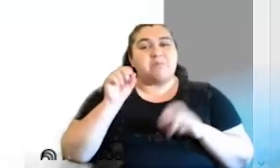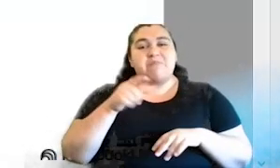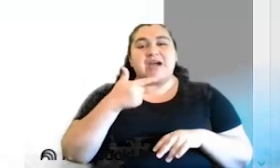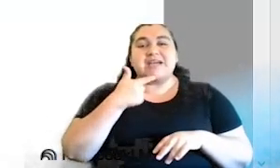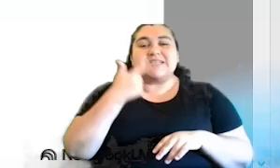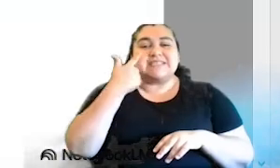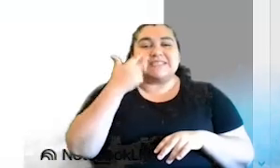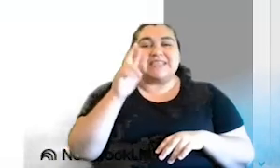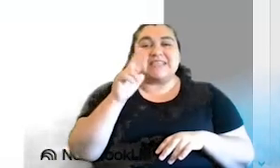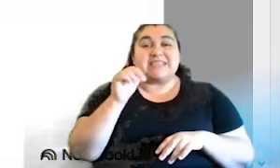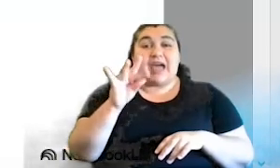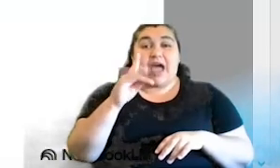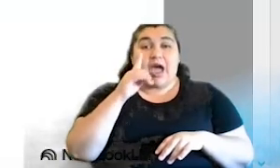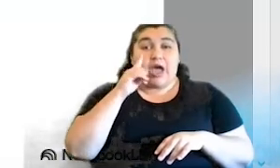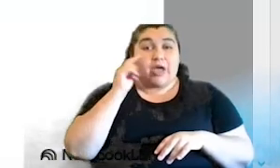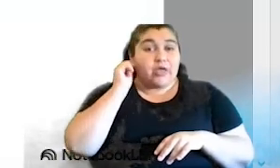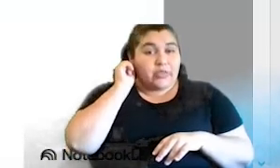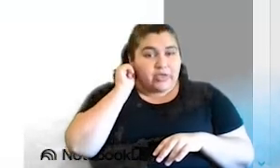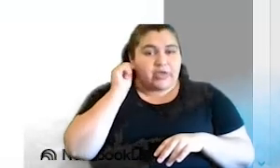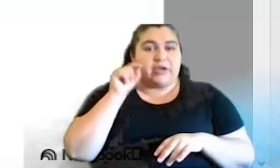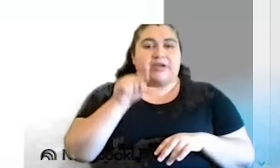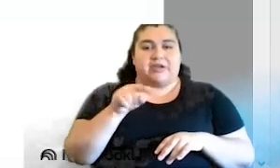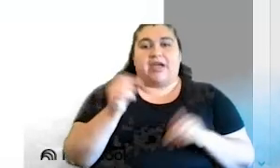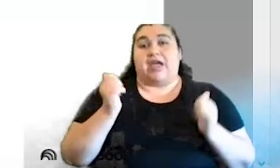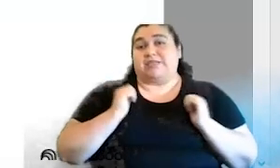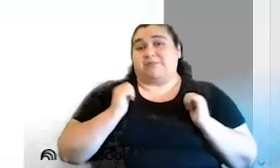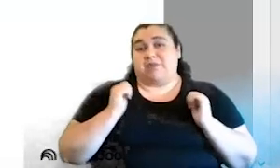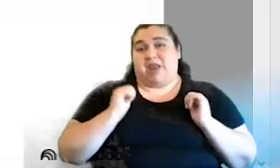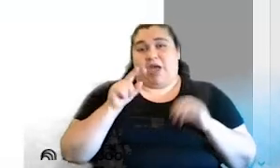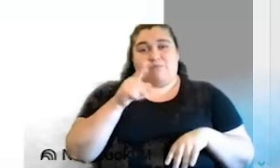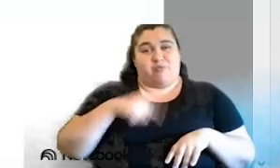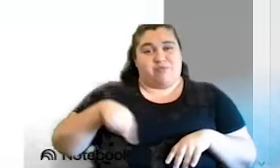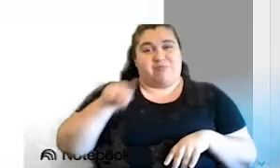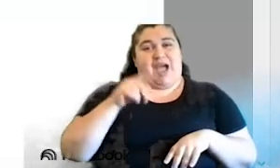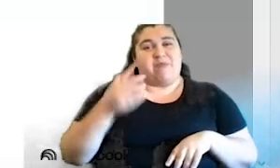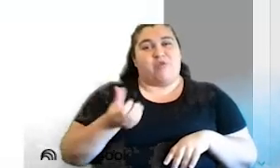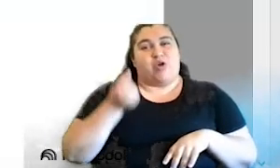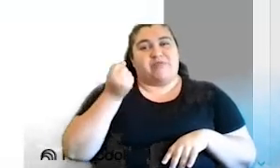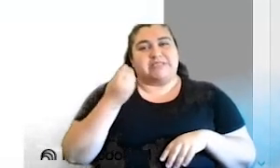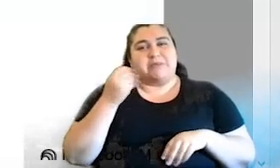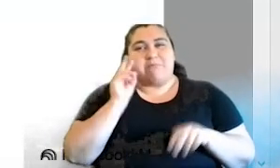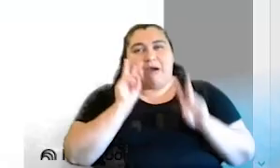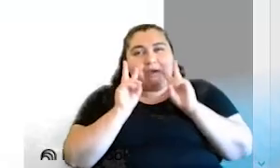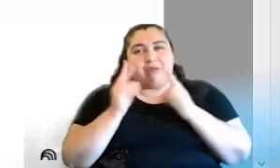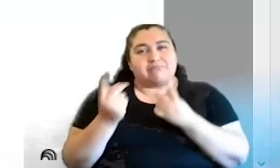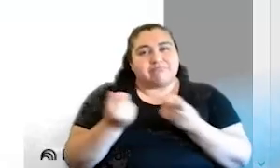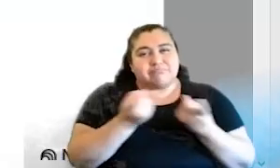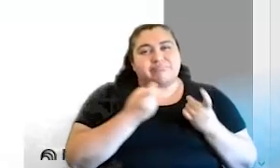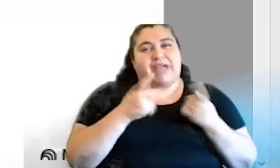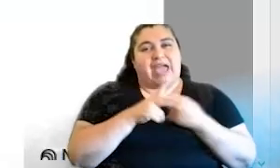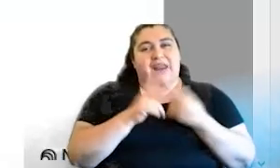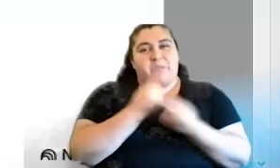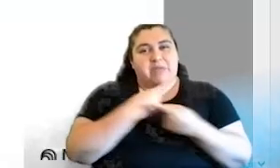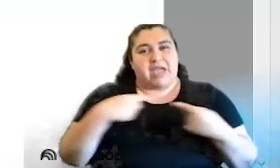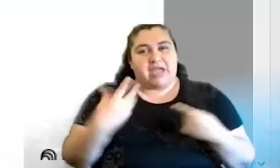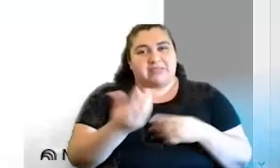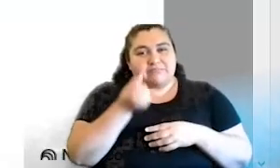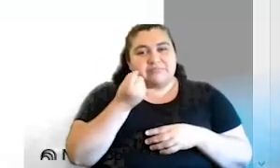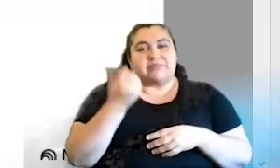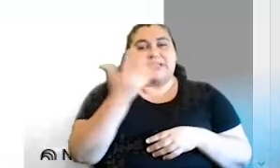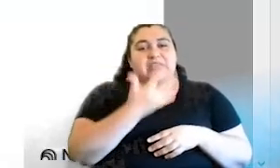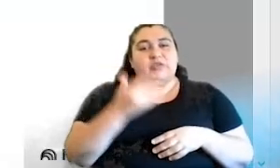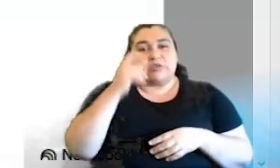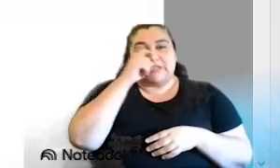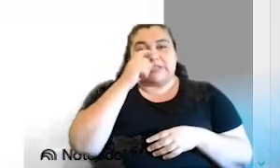CIRADIG, un encuentro donde esperamos que todos aprovechen y tengan herramientas para confeccionar el formulario